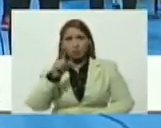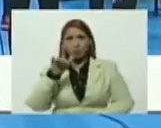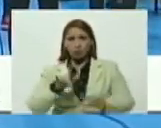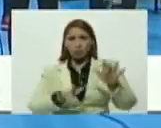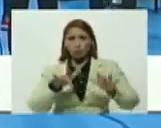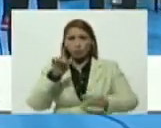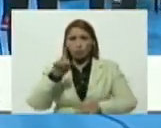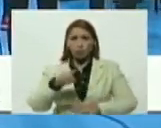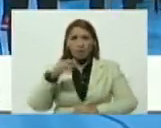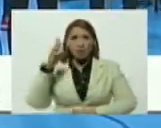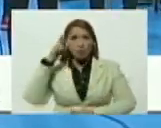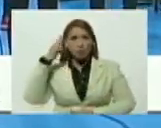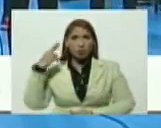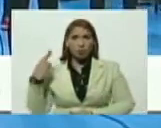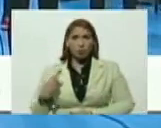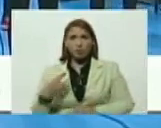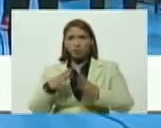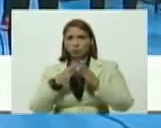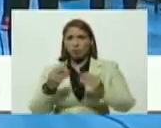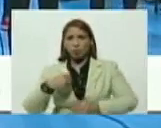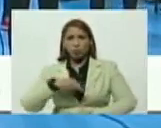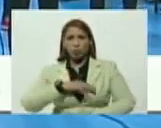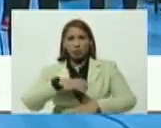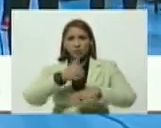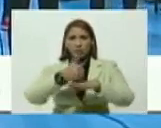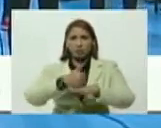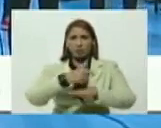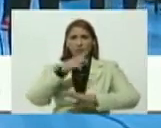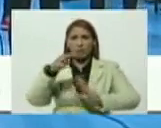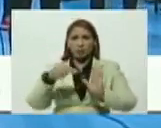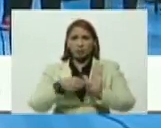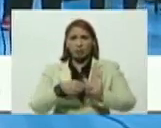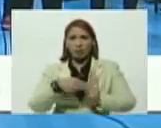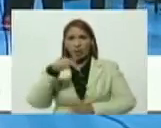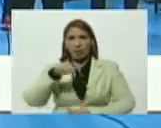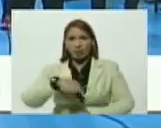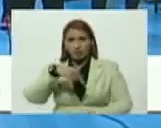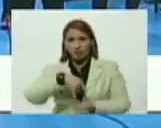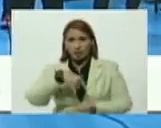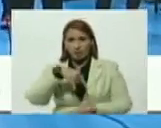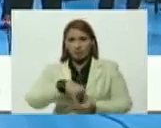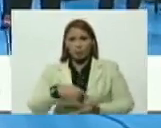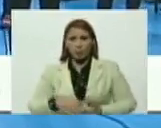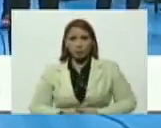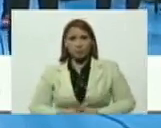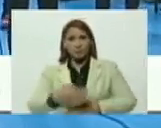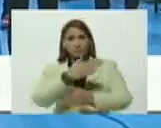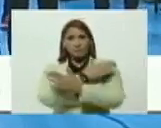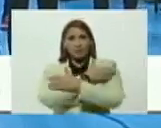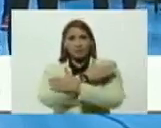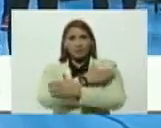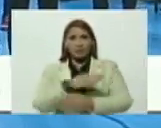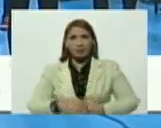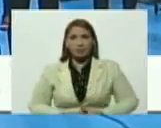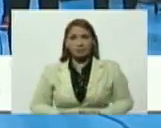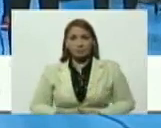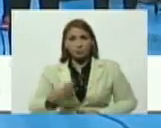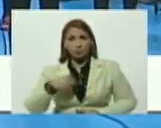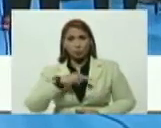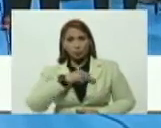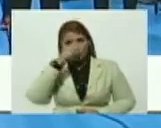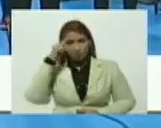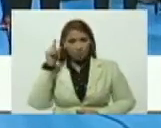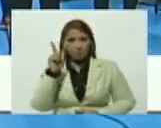secretaria, Robert Zapoleo, a toda nuestra dirección nacional. Y de aquí, desde Carabobo, felicitar a nuestro partido, a